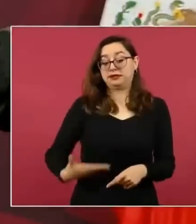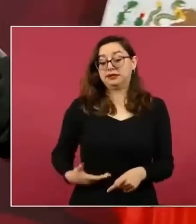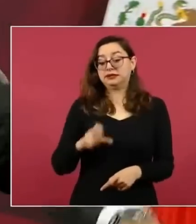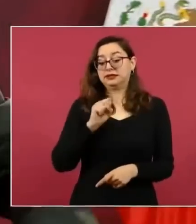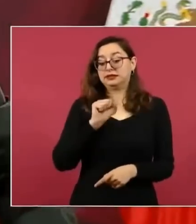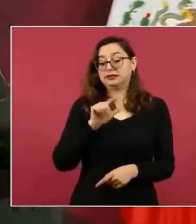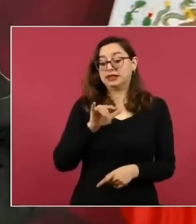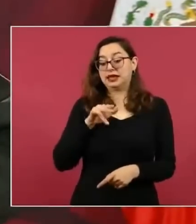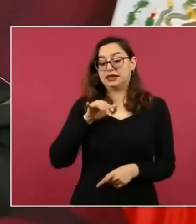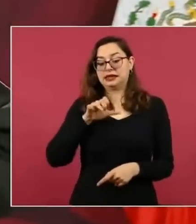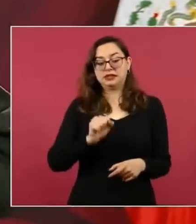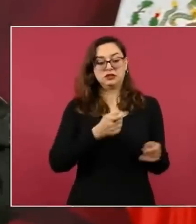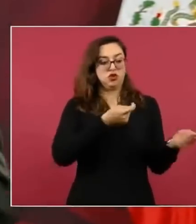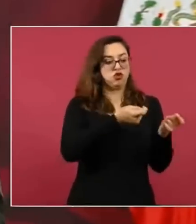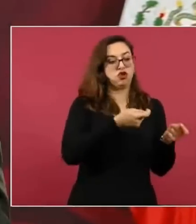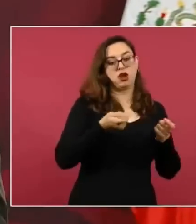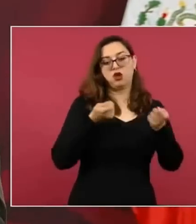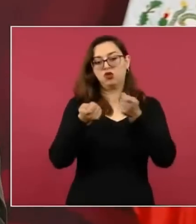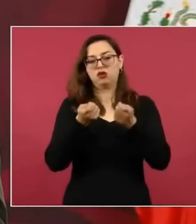grupos,